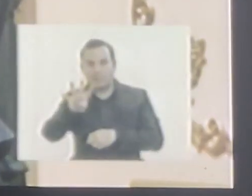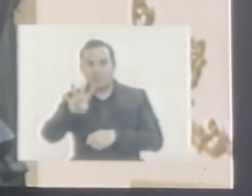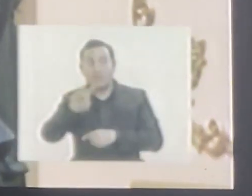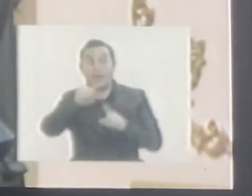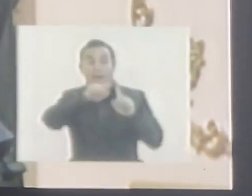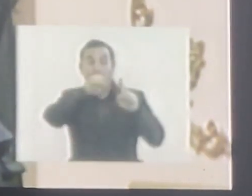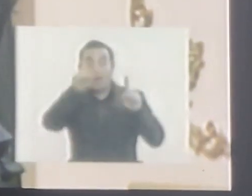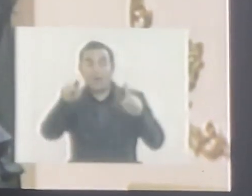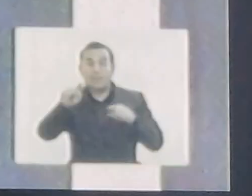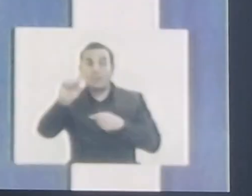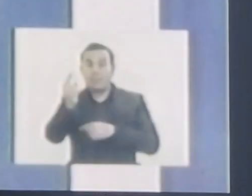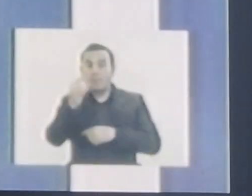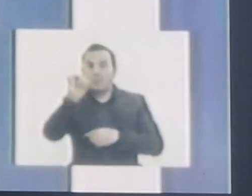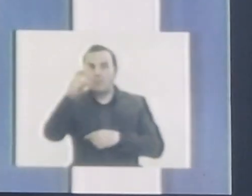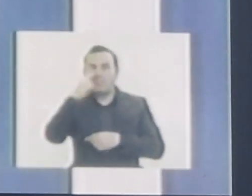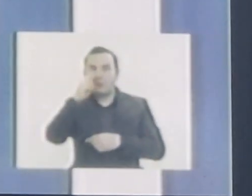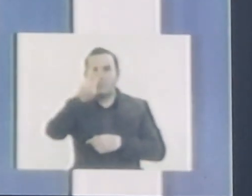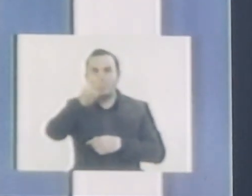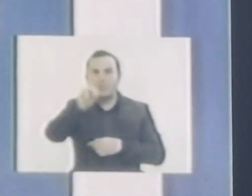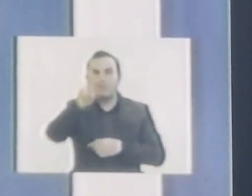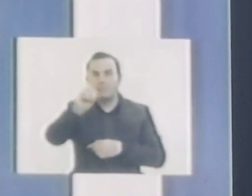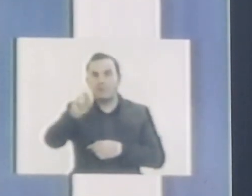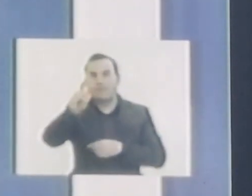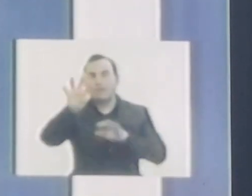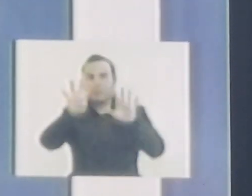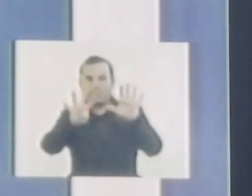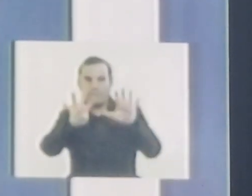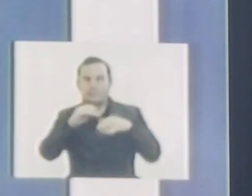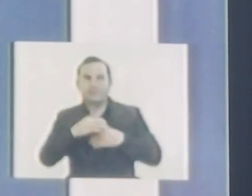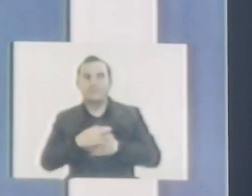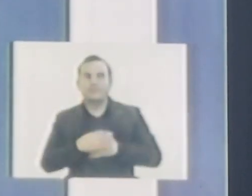el 1 de junio del 2029.